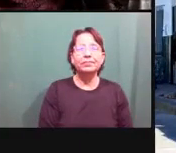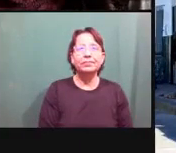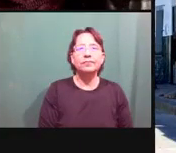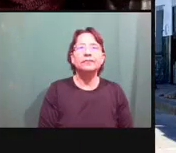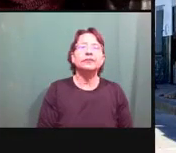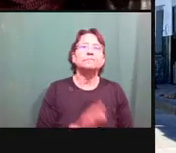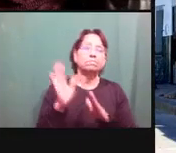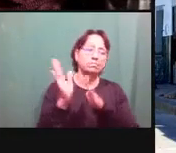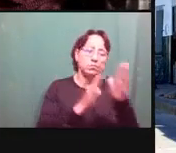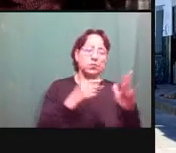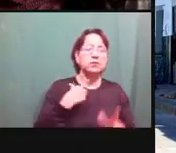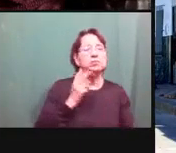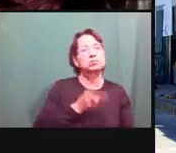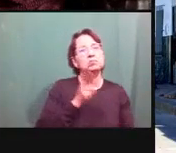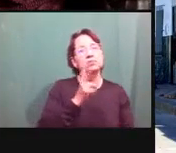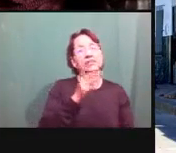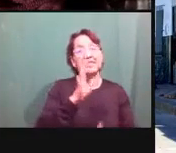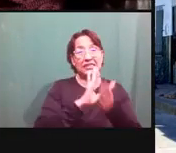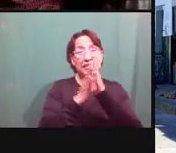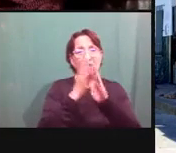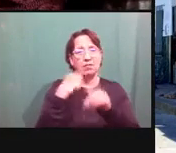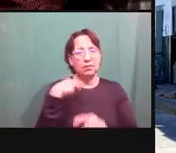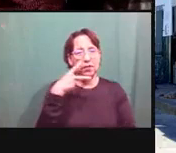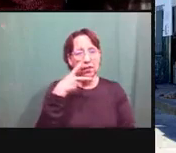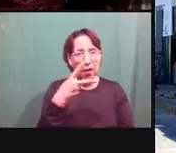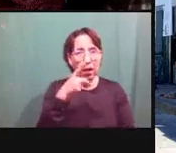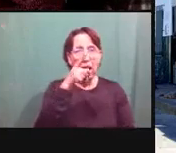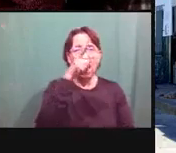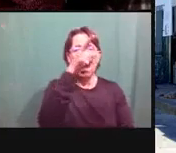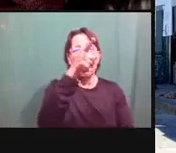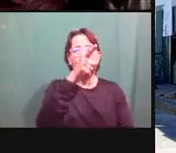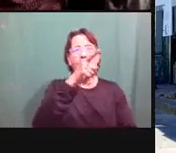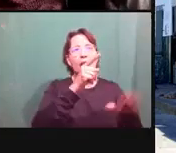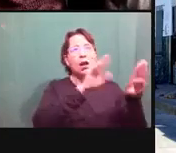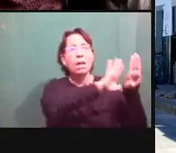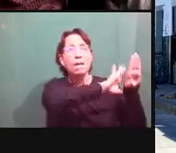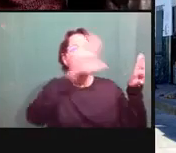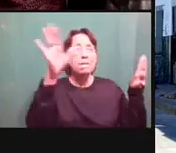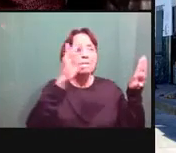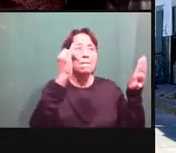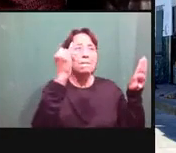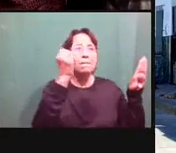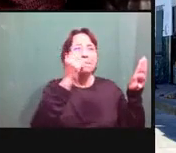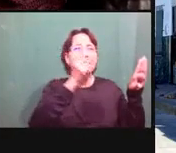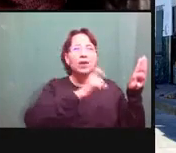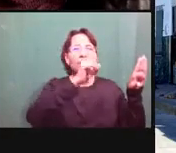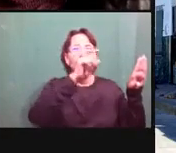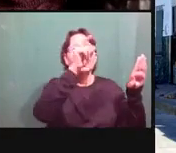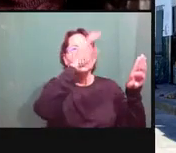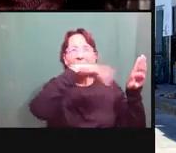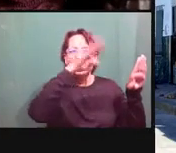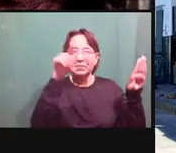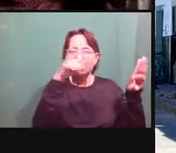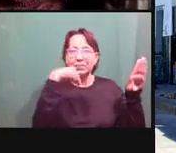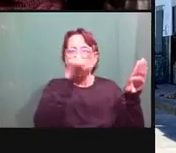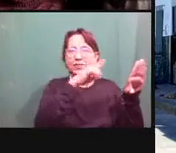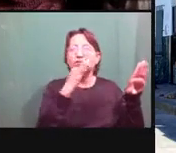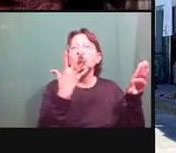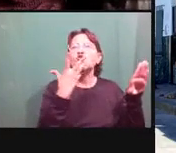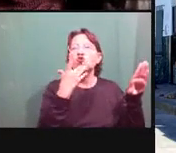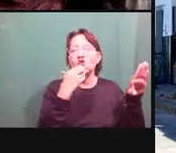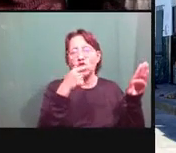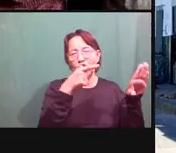Caminando un poco también por el centro, encontramos este mural que hice yo para el proyecto de Colores